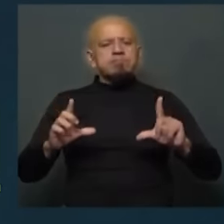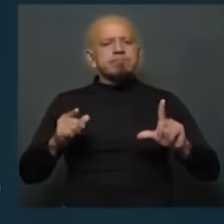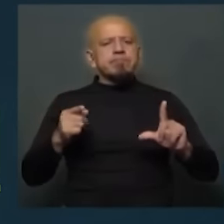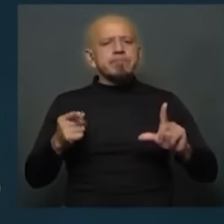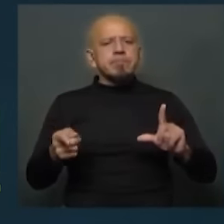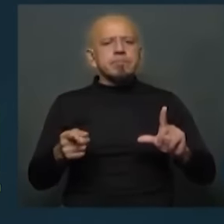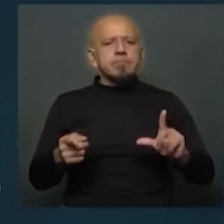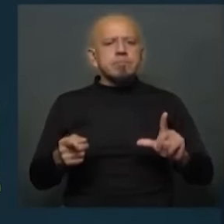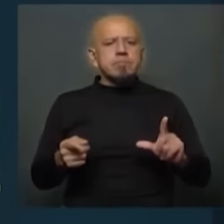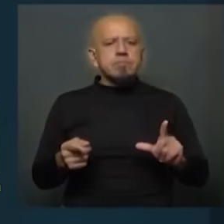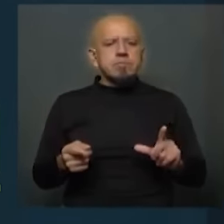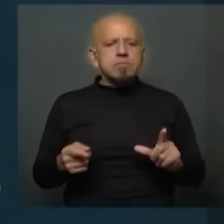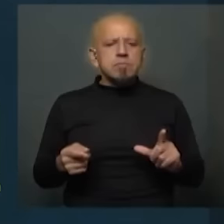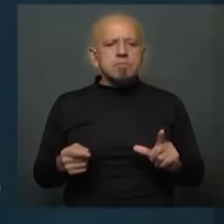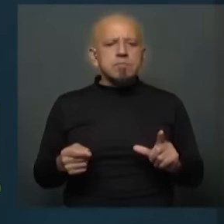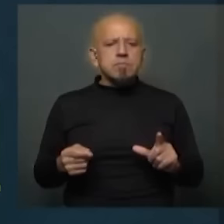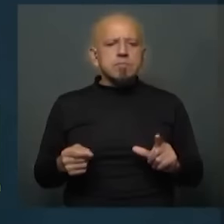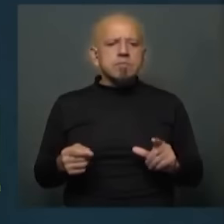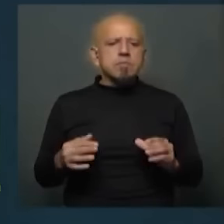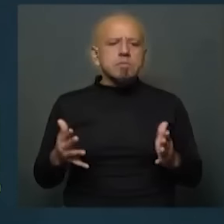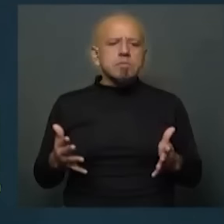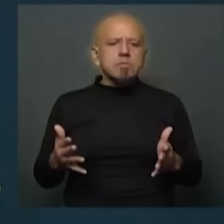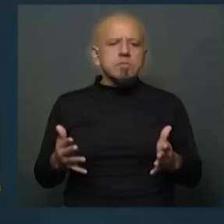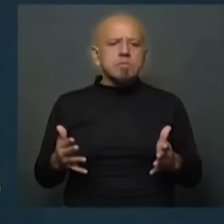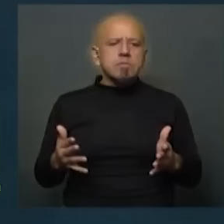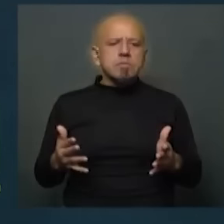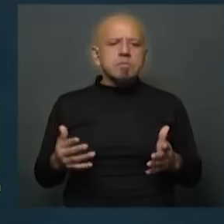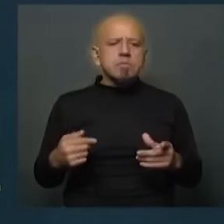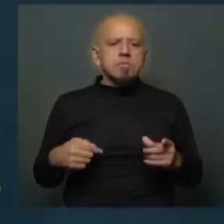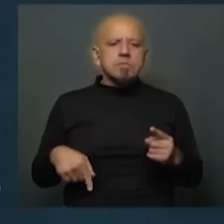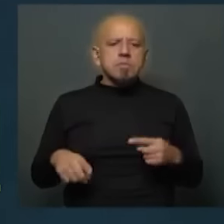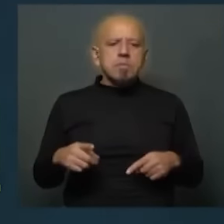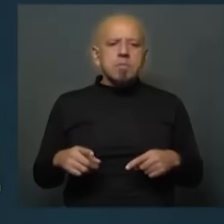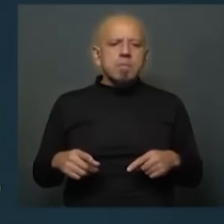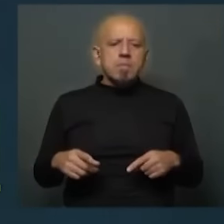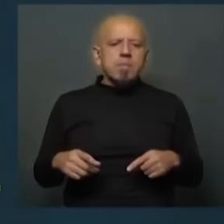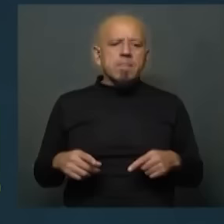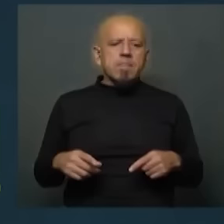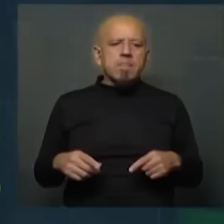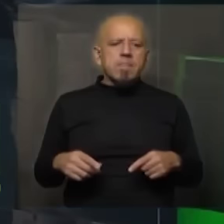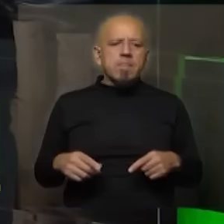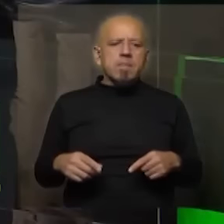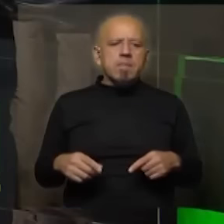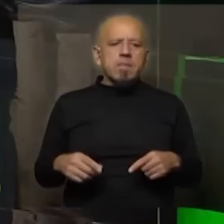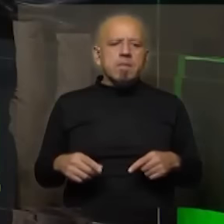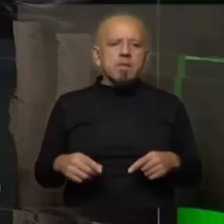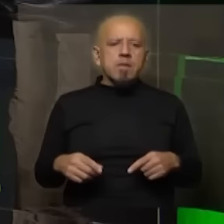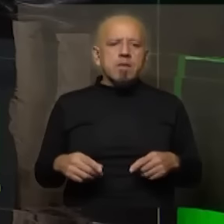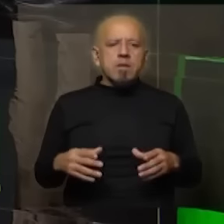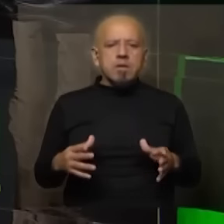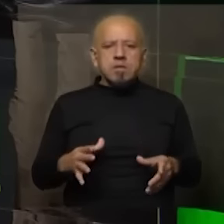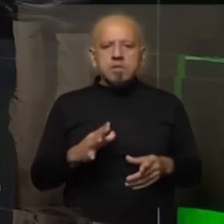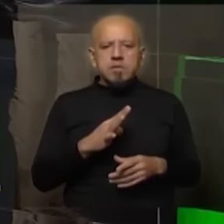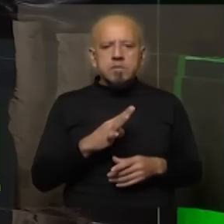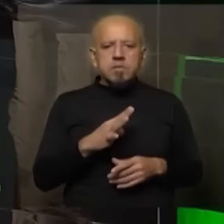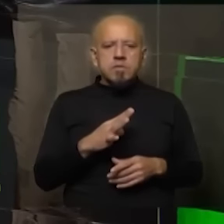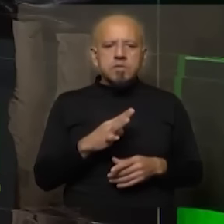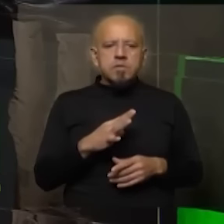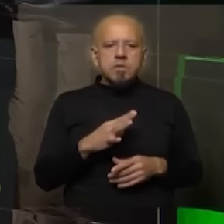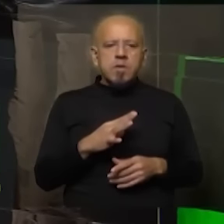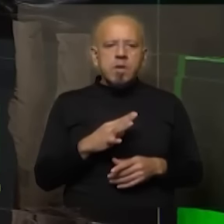resume lo que es la interna de precandidaturas del Partido Nacional. Tenemos por un